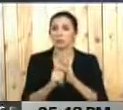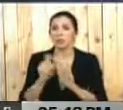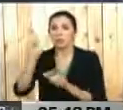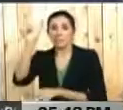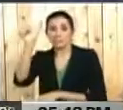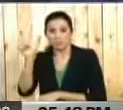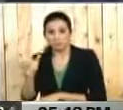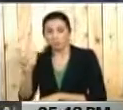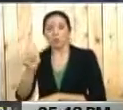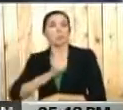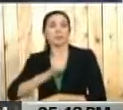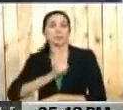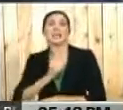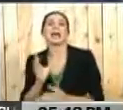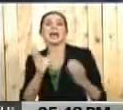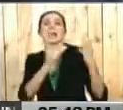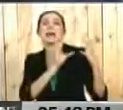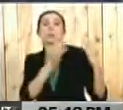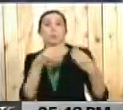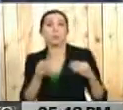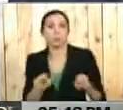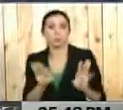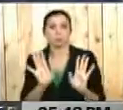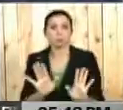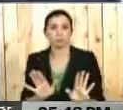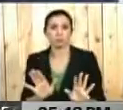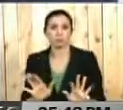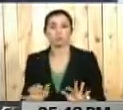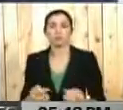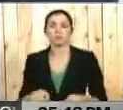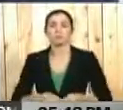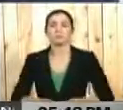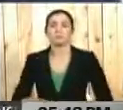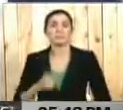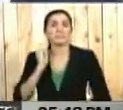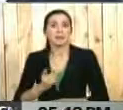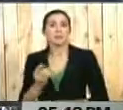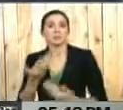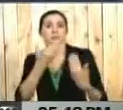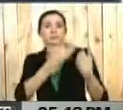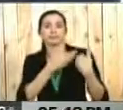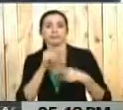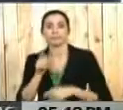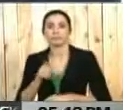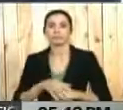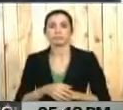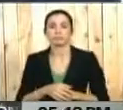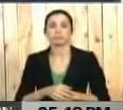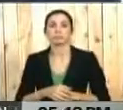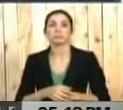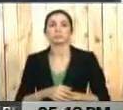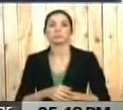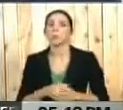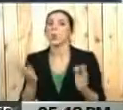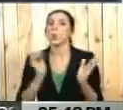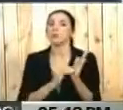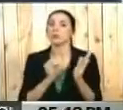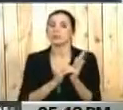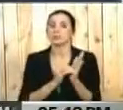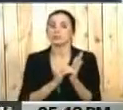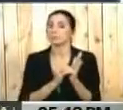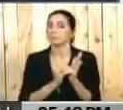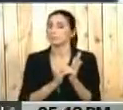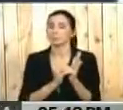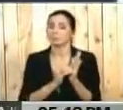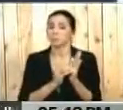el deber, obligación, en el deber de restaurar el orden constitucional por cualquier